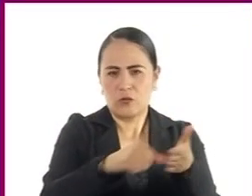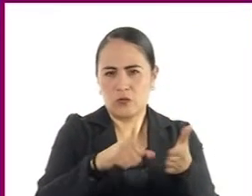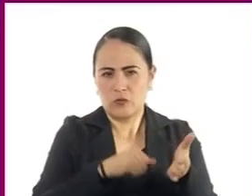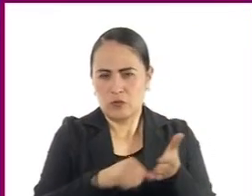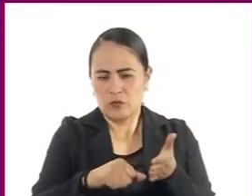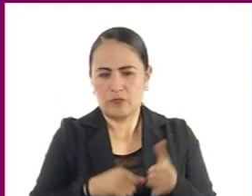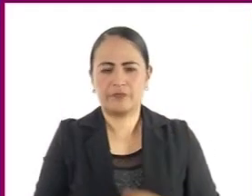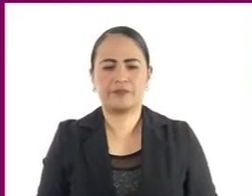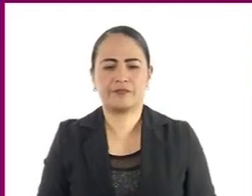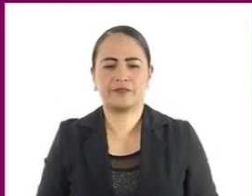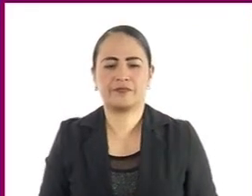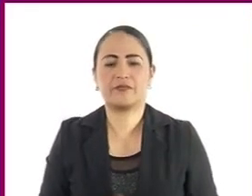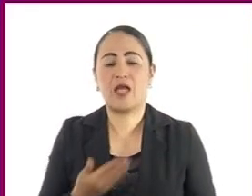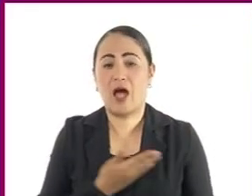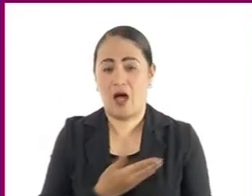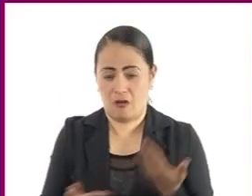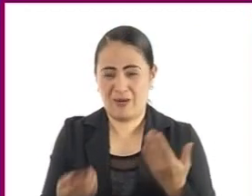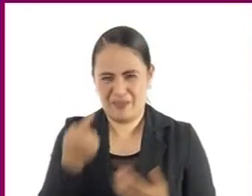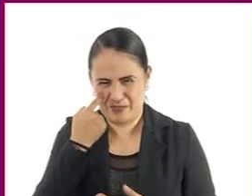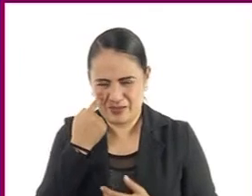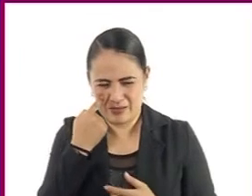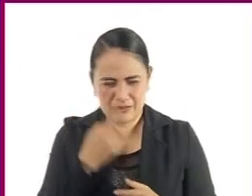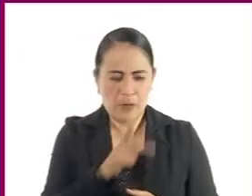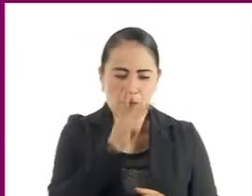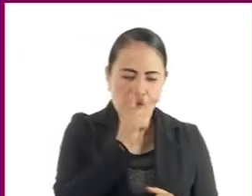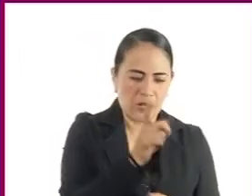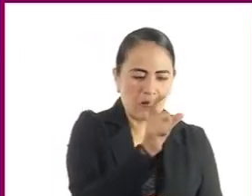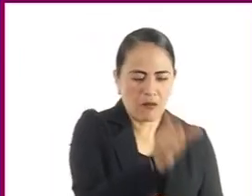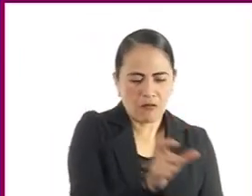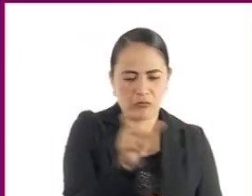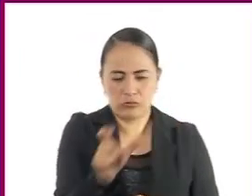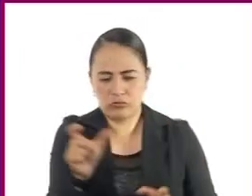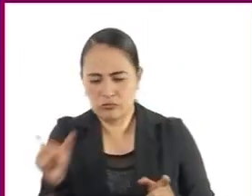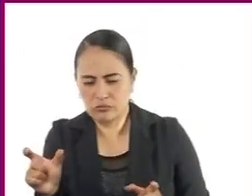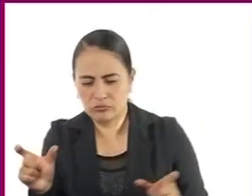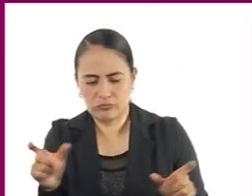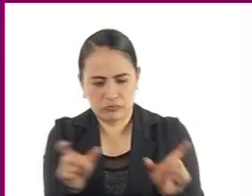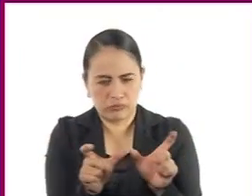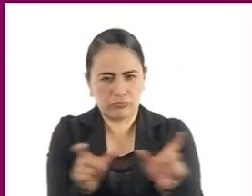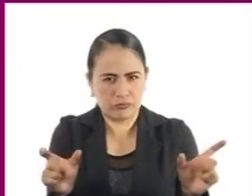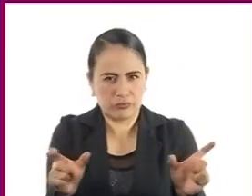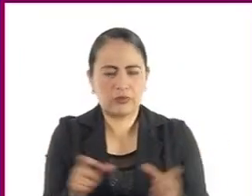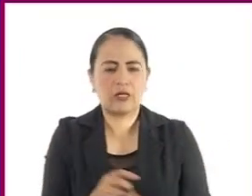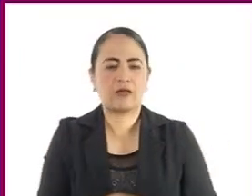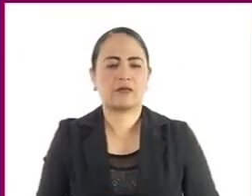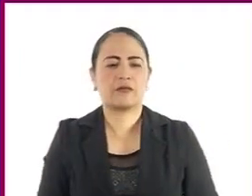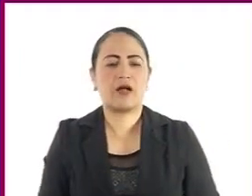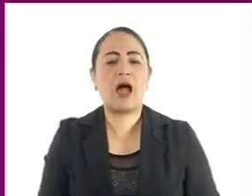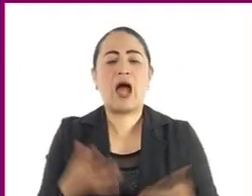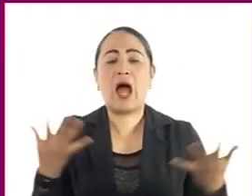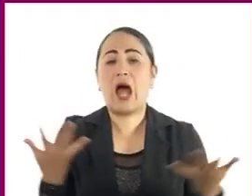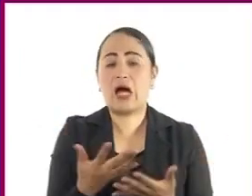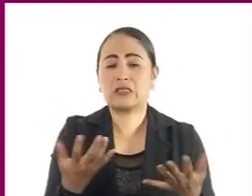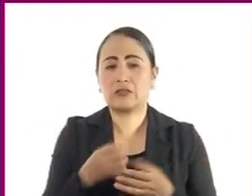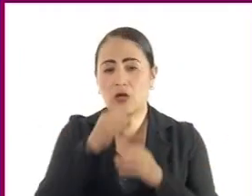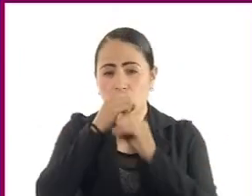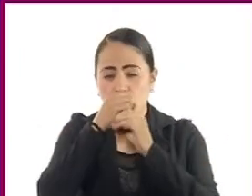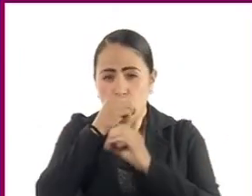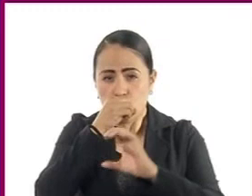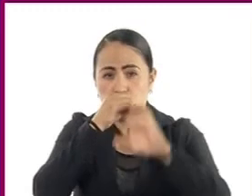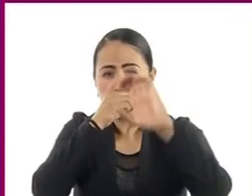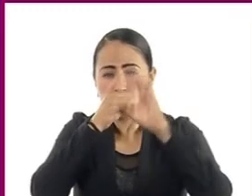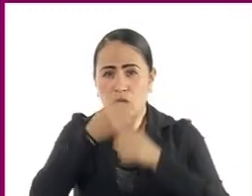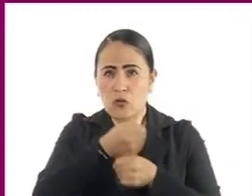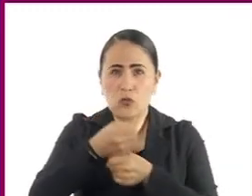Ahora, presten atención a las oraciones subrayadas. Leamos una de ellas. Producir la ascensión de los